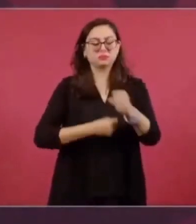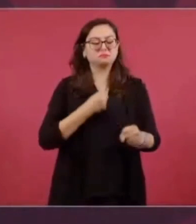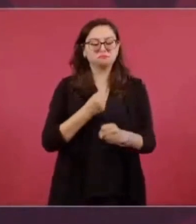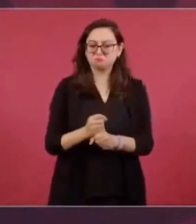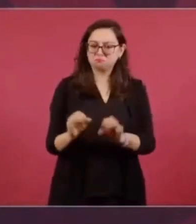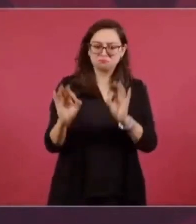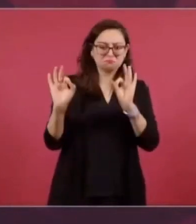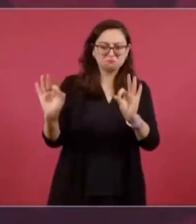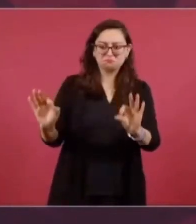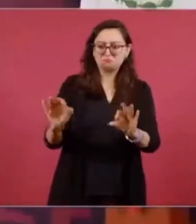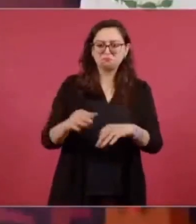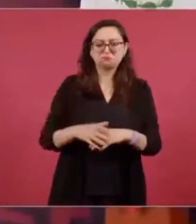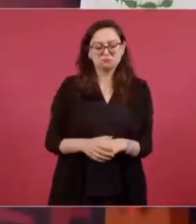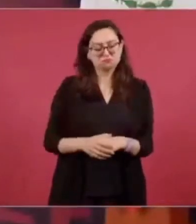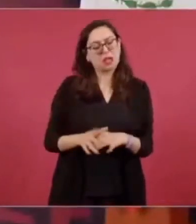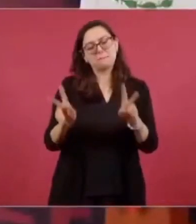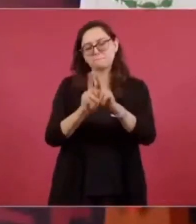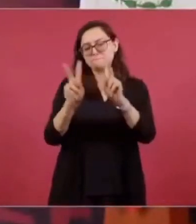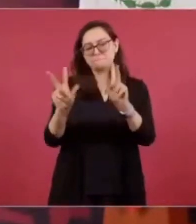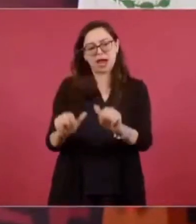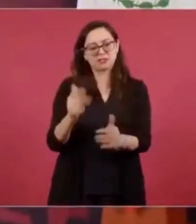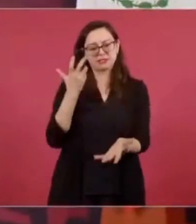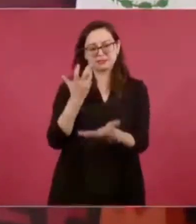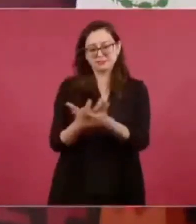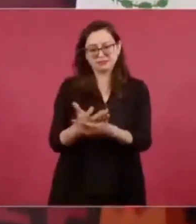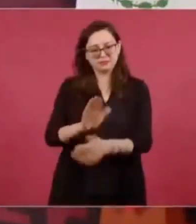excepcional, que en paz descanse, Nabor.